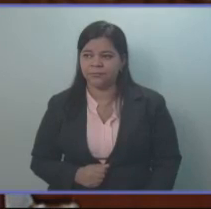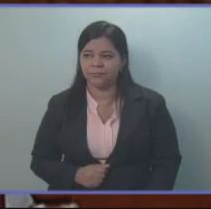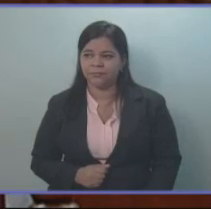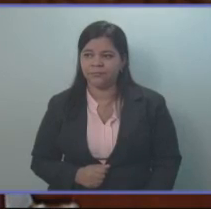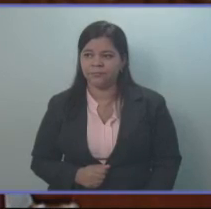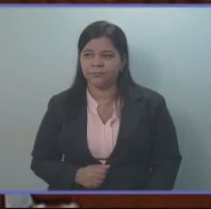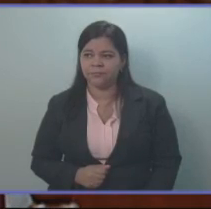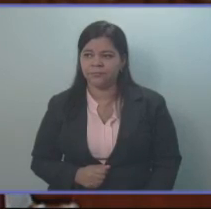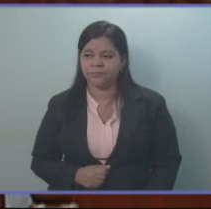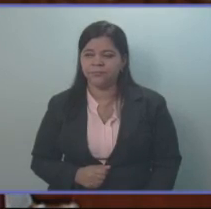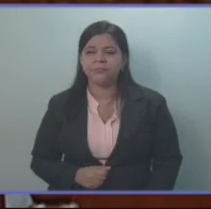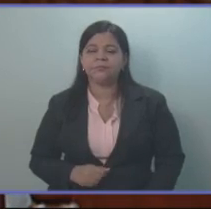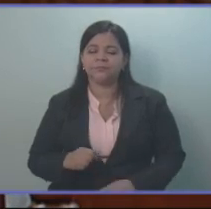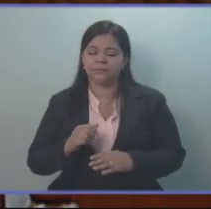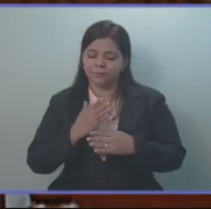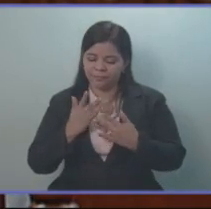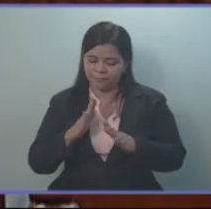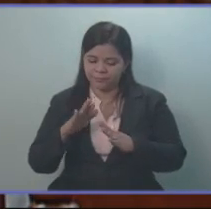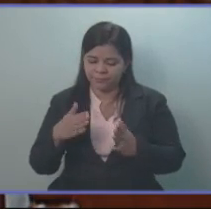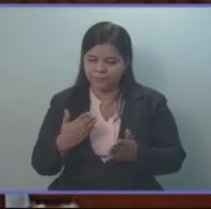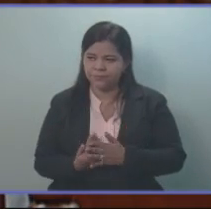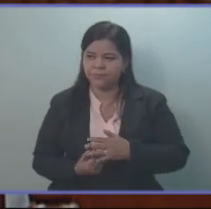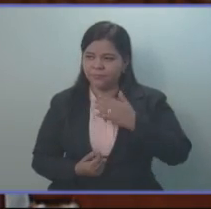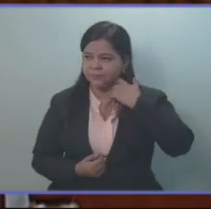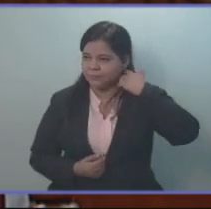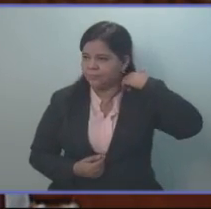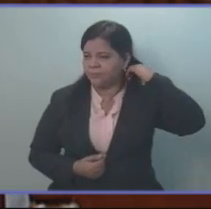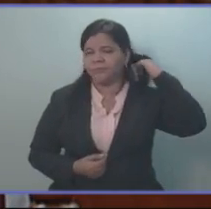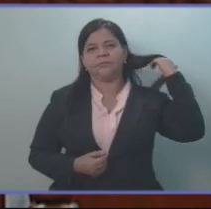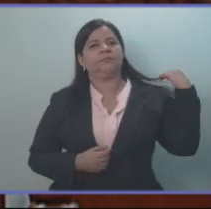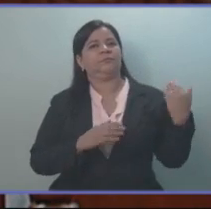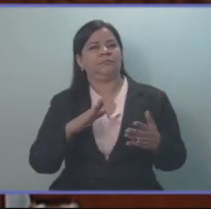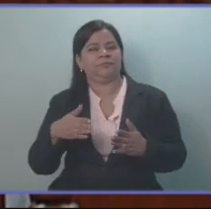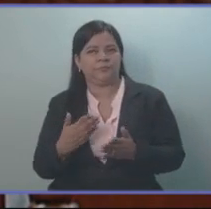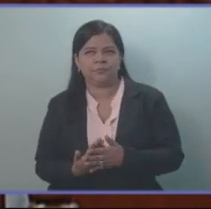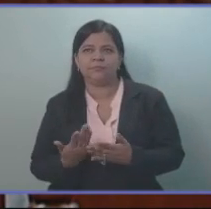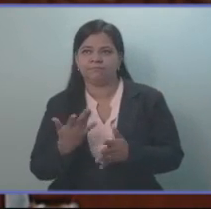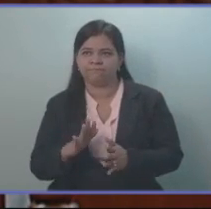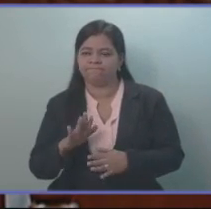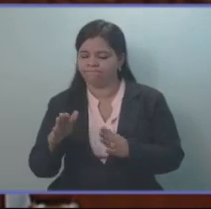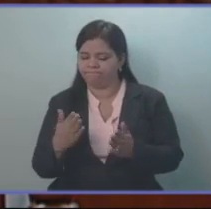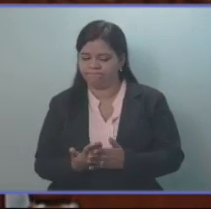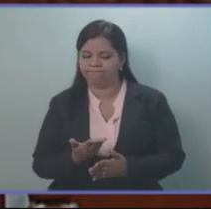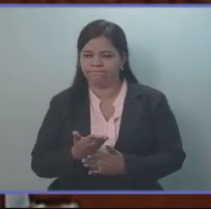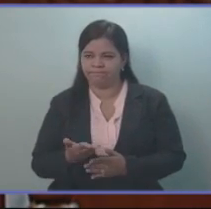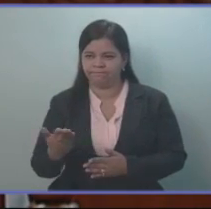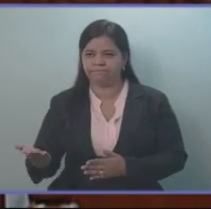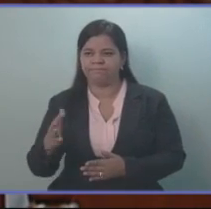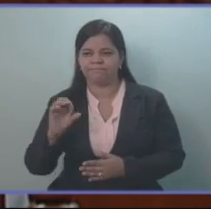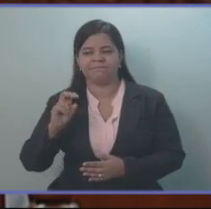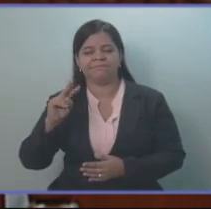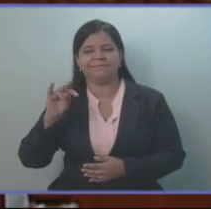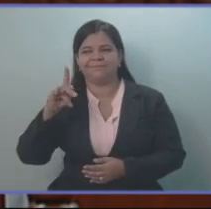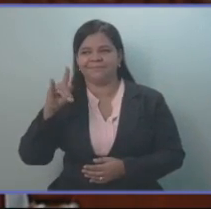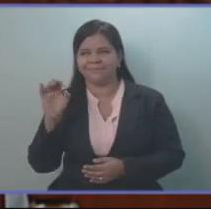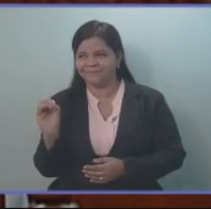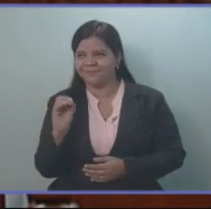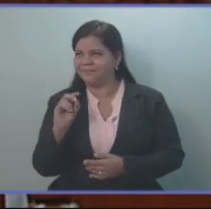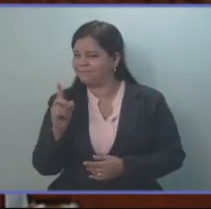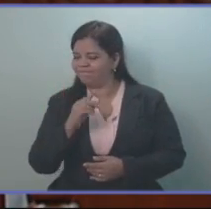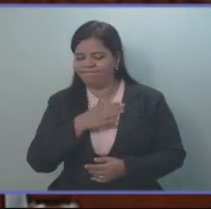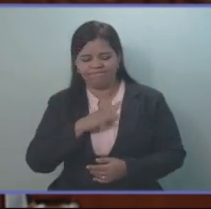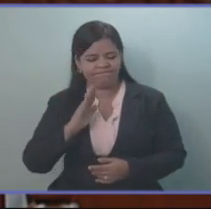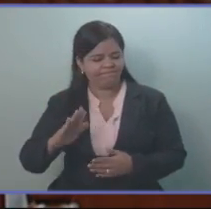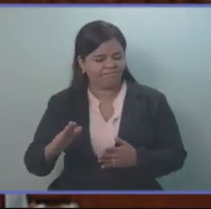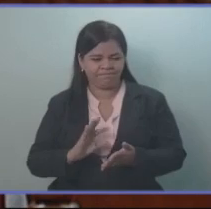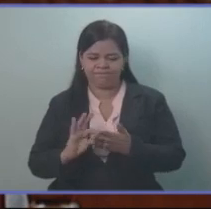No causará ningún costo la solicitud de planos y certificaciones de todo tipo que Fonavipo gestionara en cumplimiento del